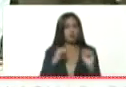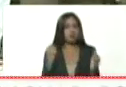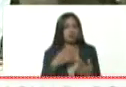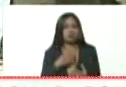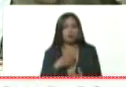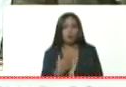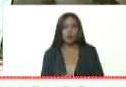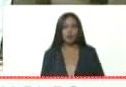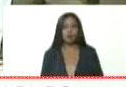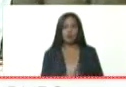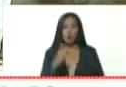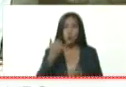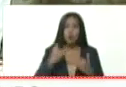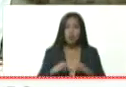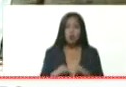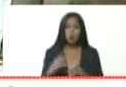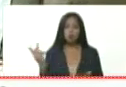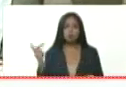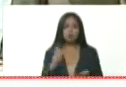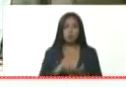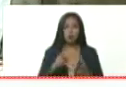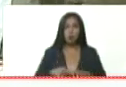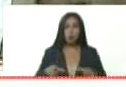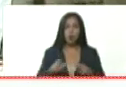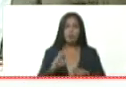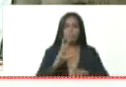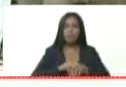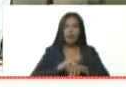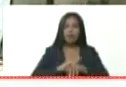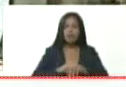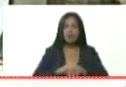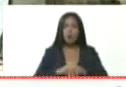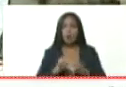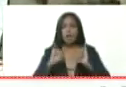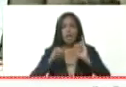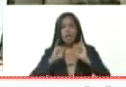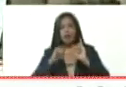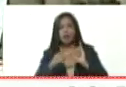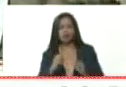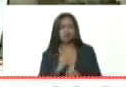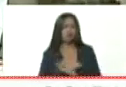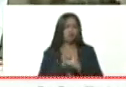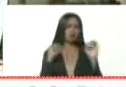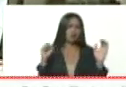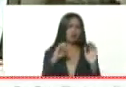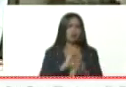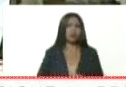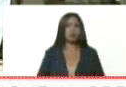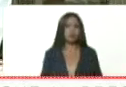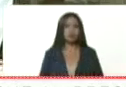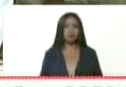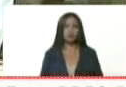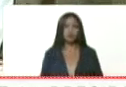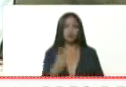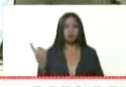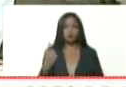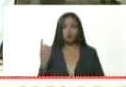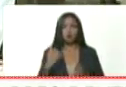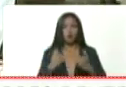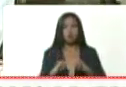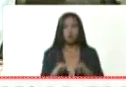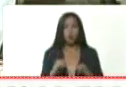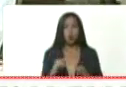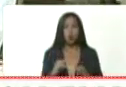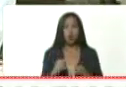y que un hijo llegue a ser médico ingeniero imposible solo a los hijos de los ricos